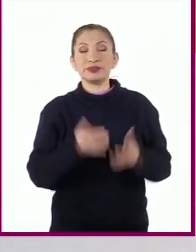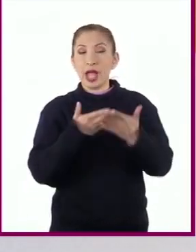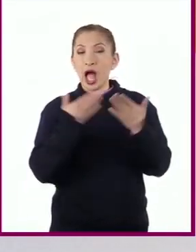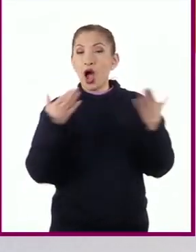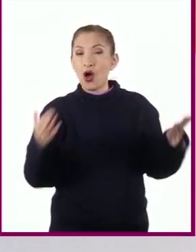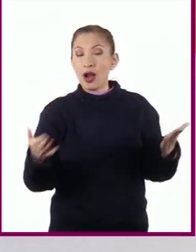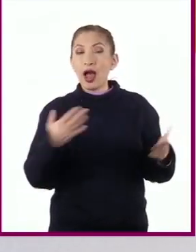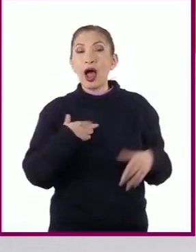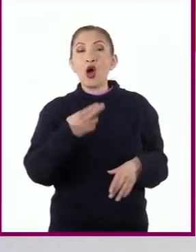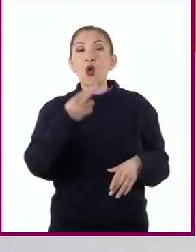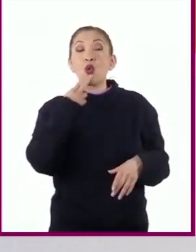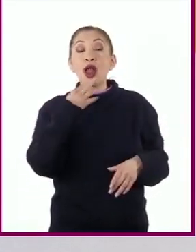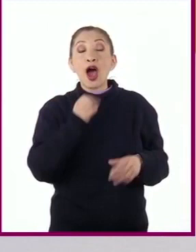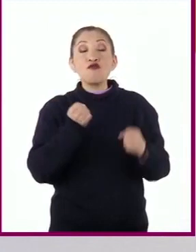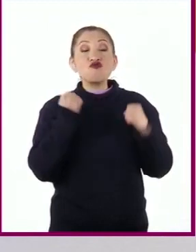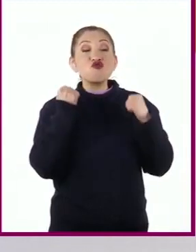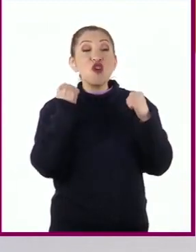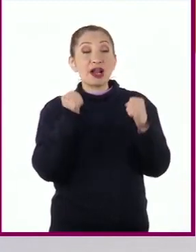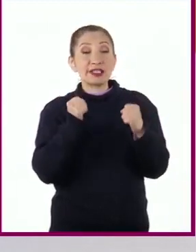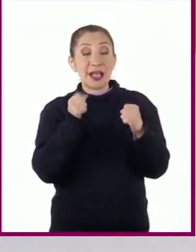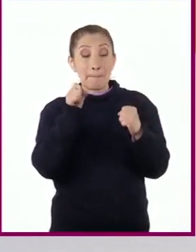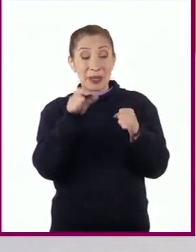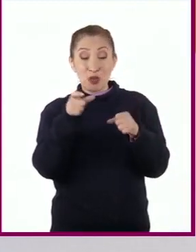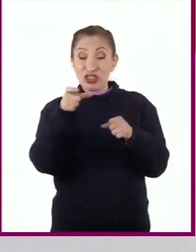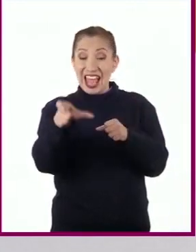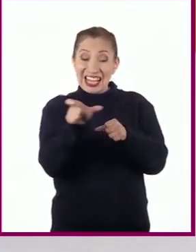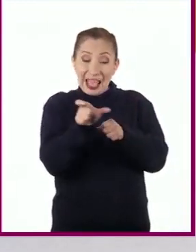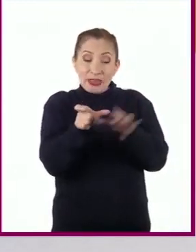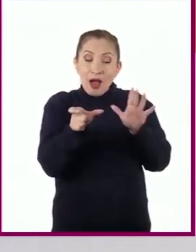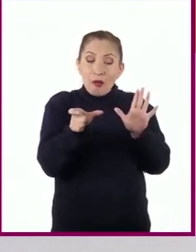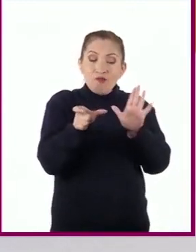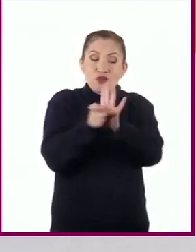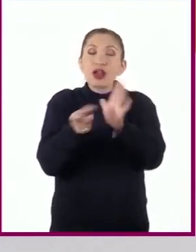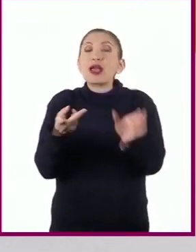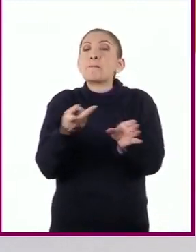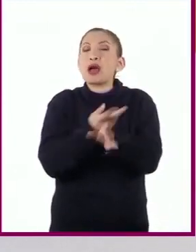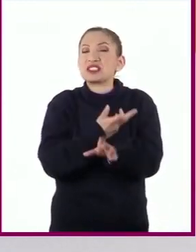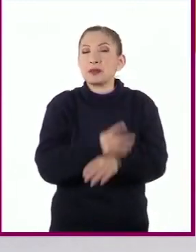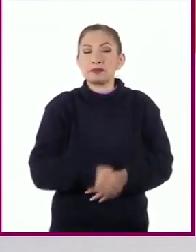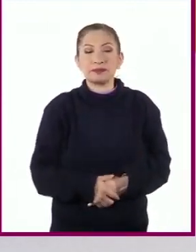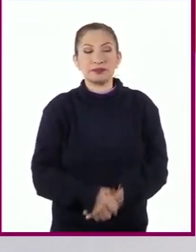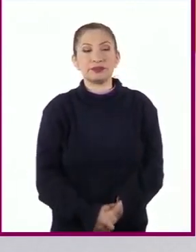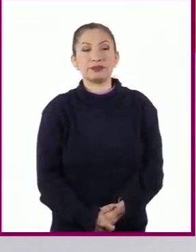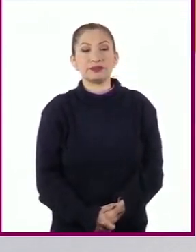Ahora aplicaremos una fuerza sobre la tarjeta y veamos lo que pasa.